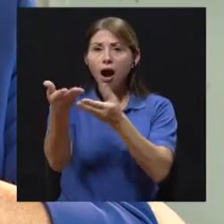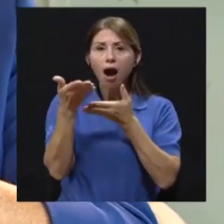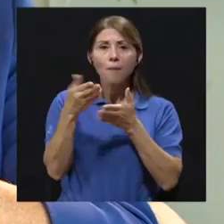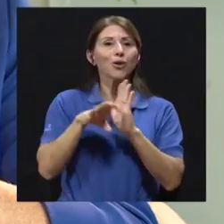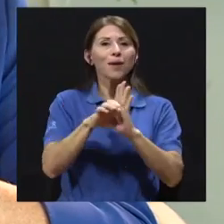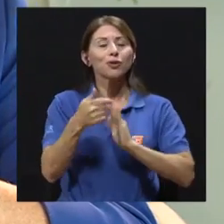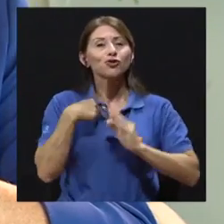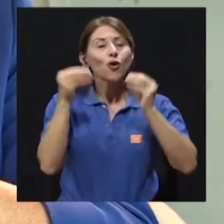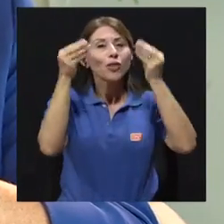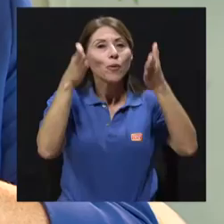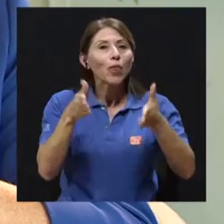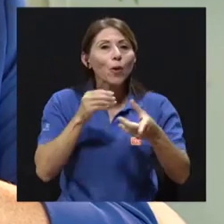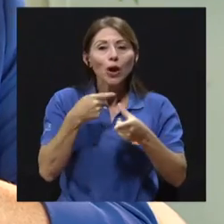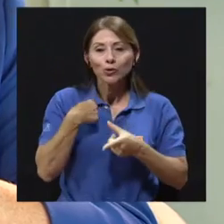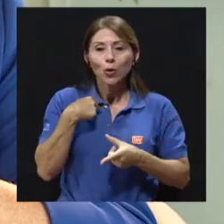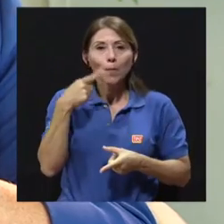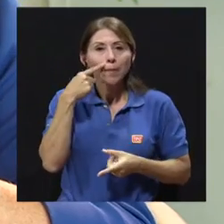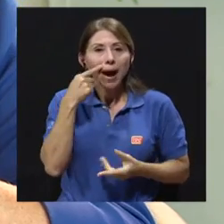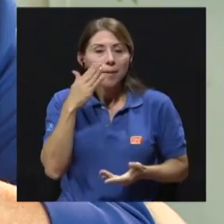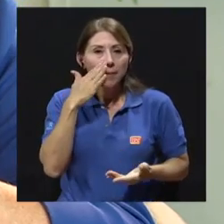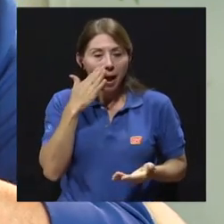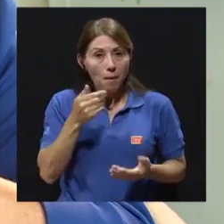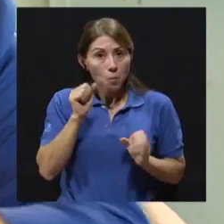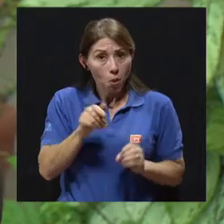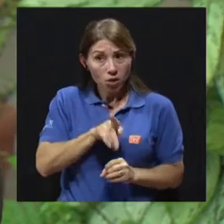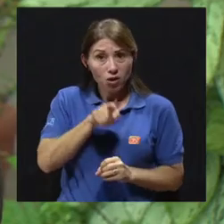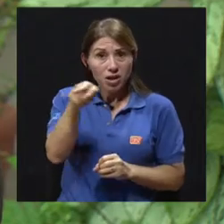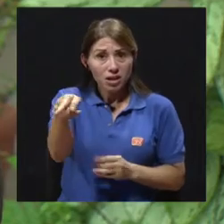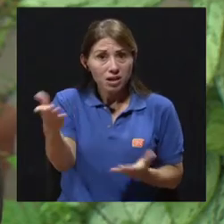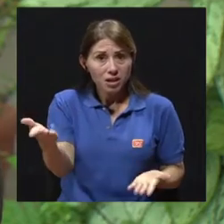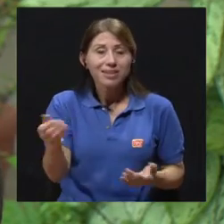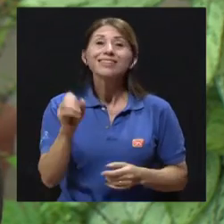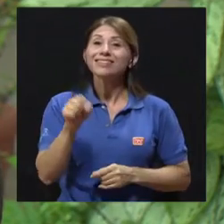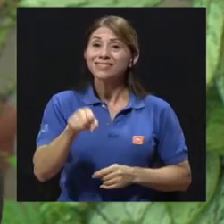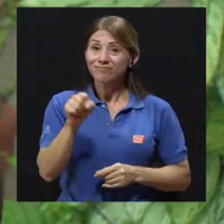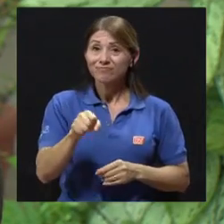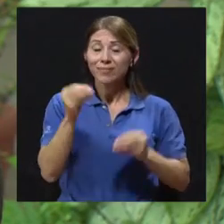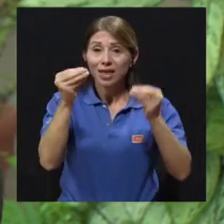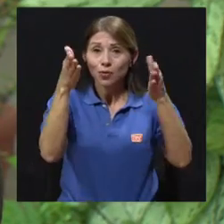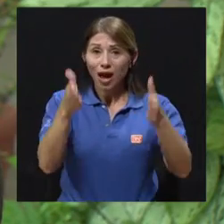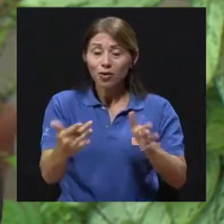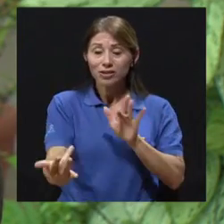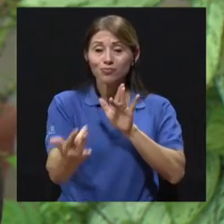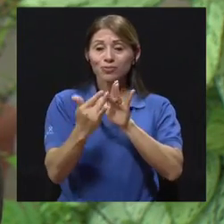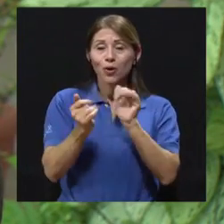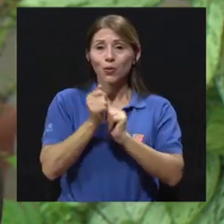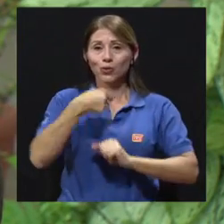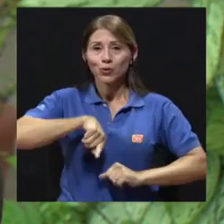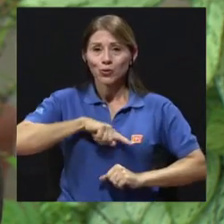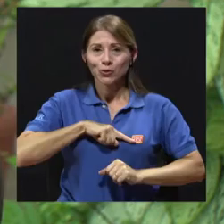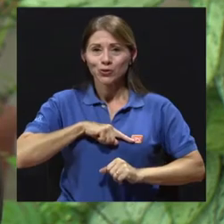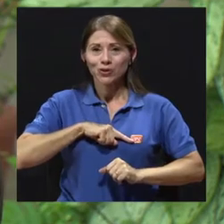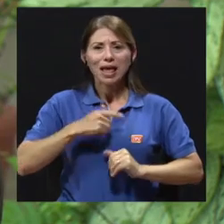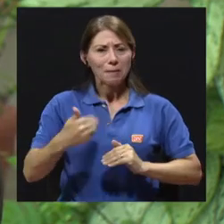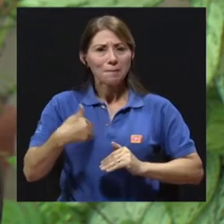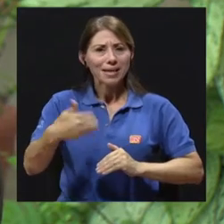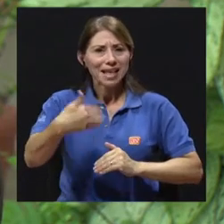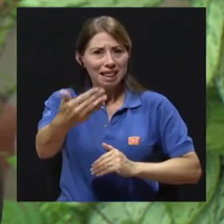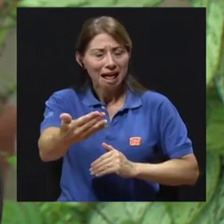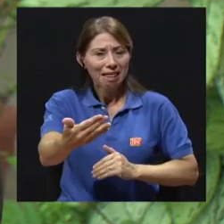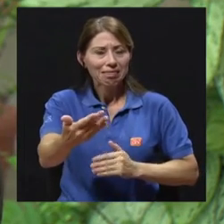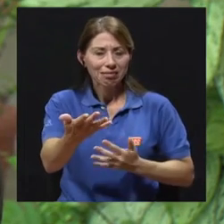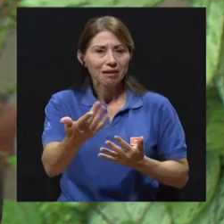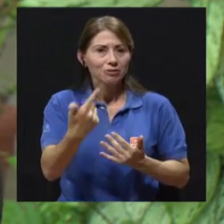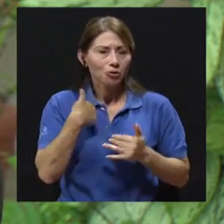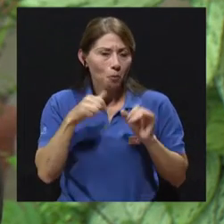ejemplo, si soy educadora o papá, mamá? Sí, claro que sí. De hecho, ese es el contacto que tienen los educadores con nosotros, ¿verdad? Más adelante, quizás si me dan tiempo,